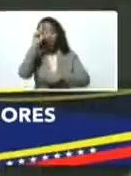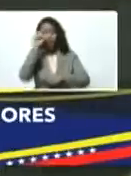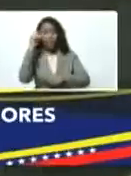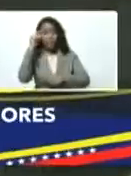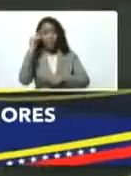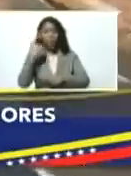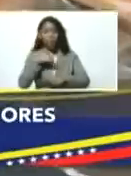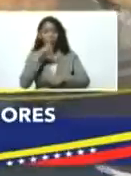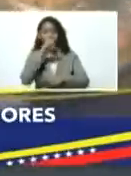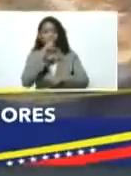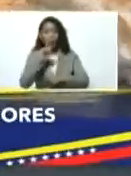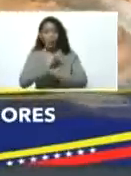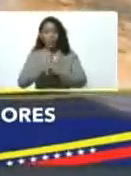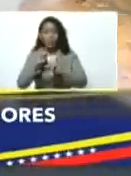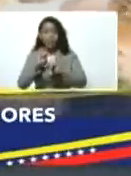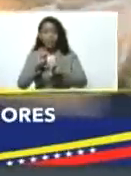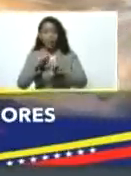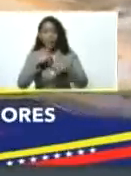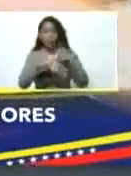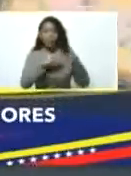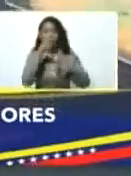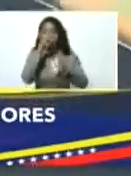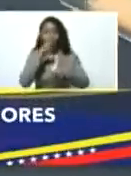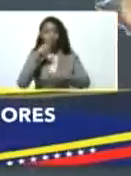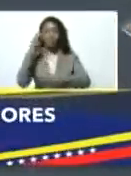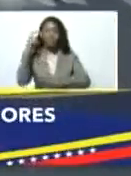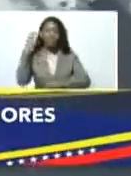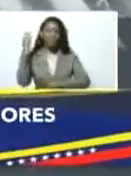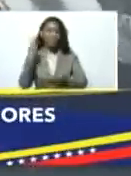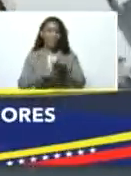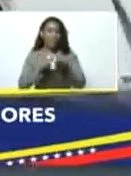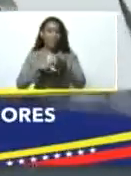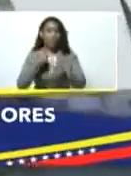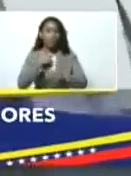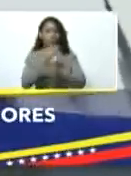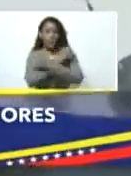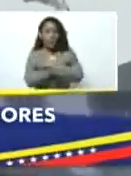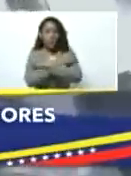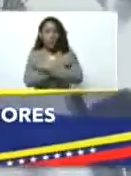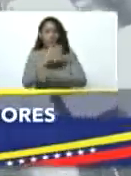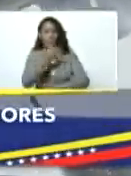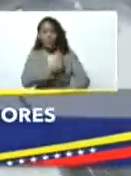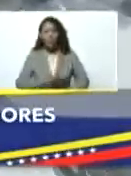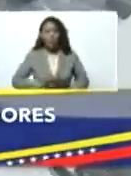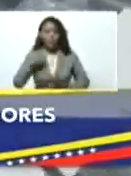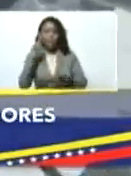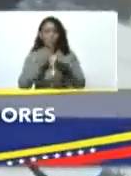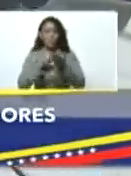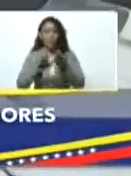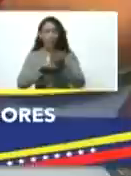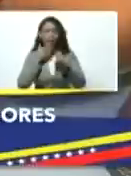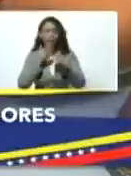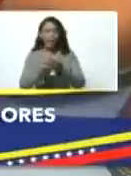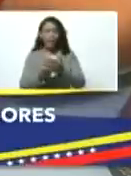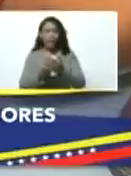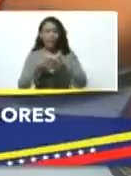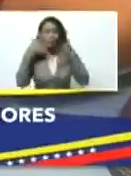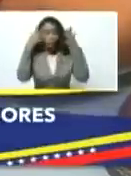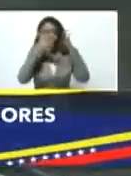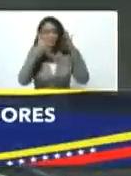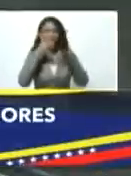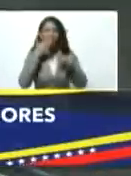estábamos terminando todo el proceso con el banco. De verdad que lo felicito, presidente. De verdad que muchas gracias por toda su asesoría, de verdad.